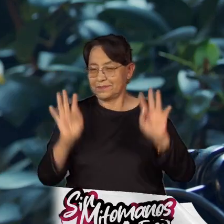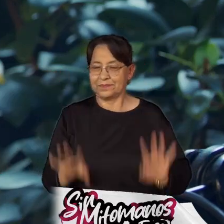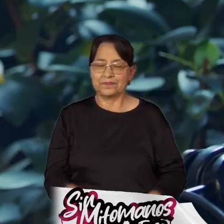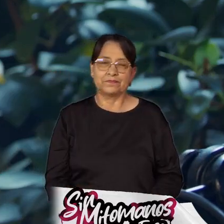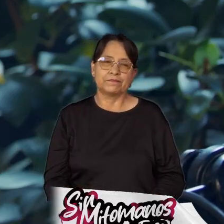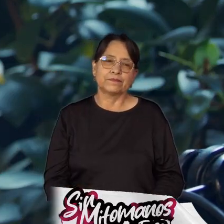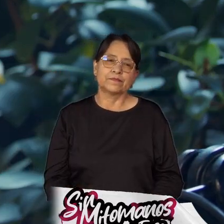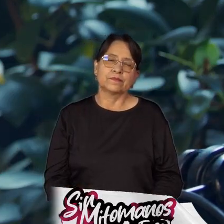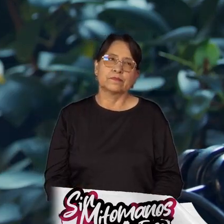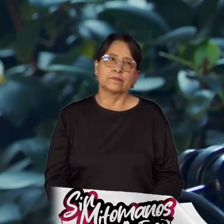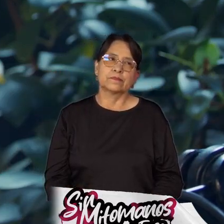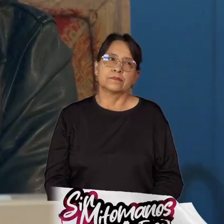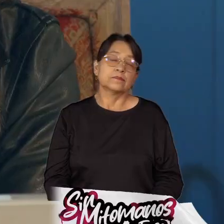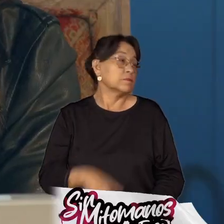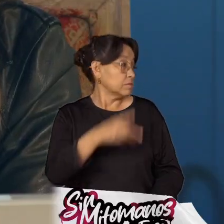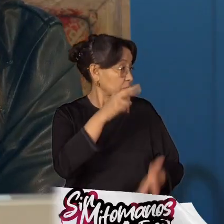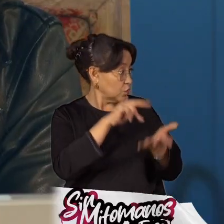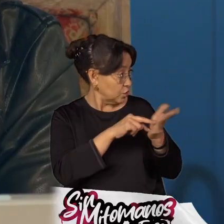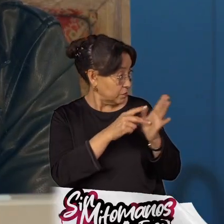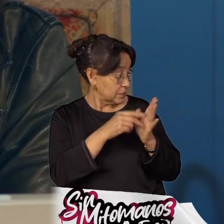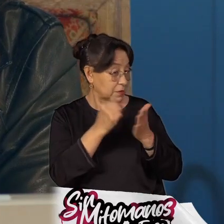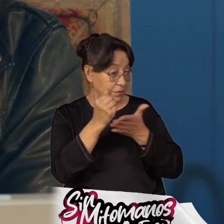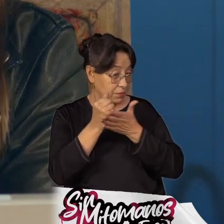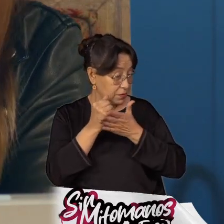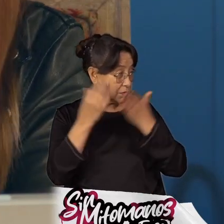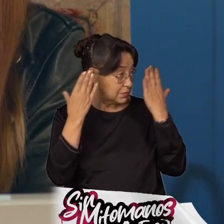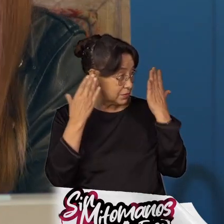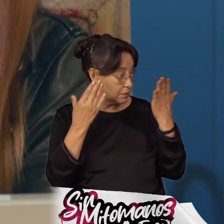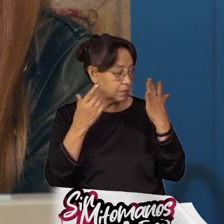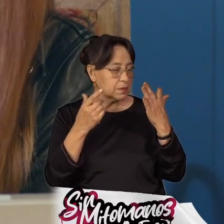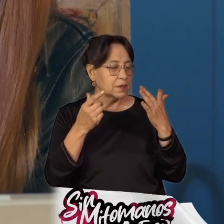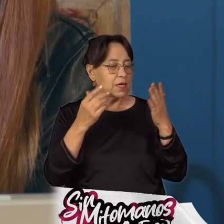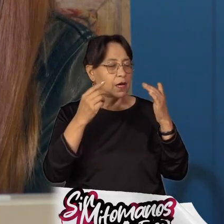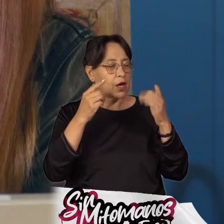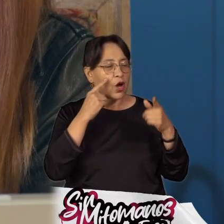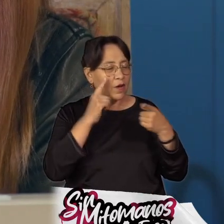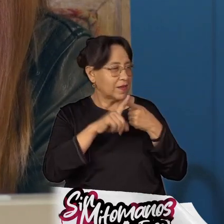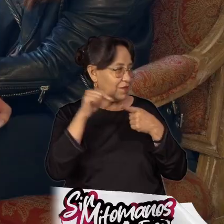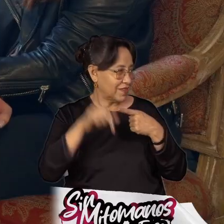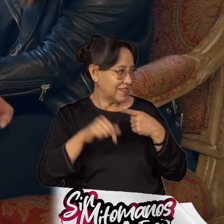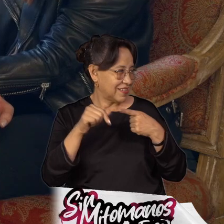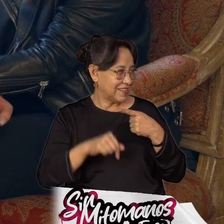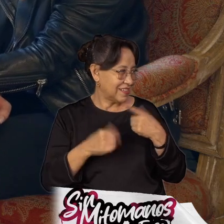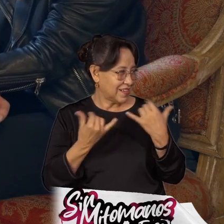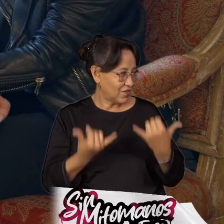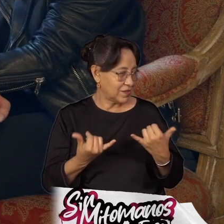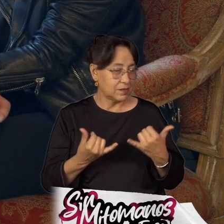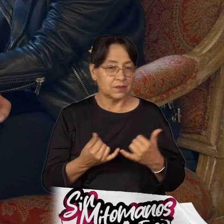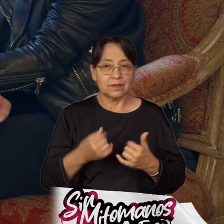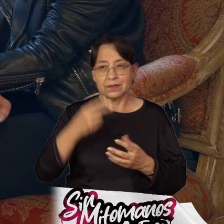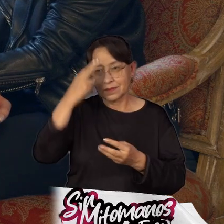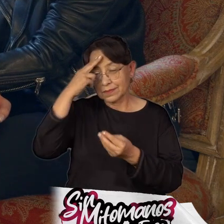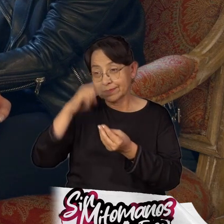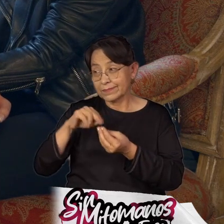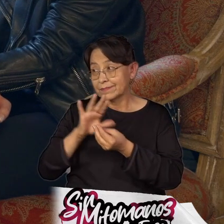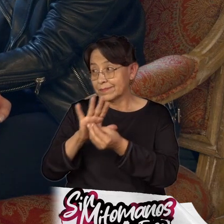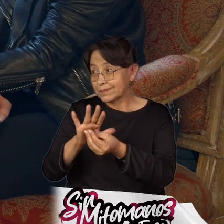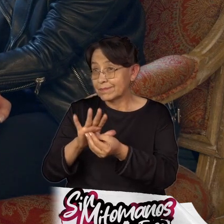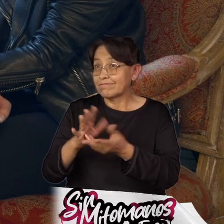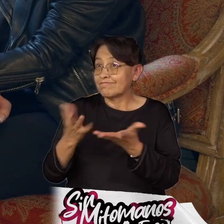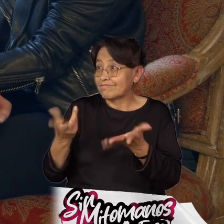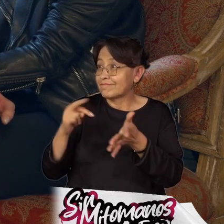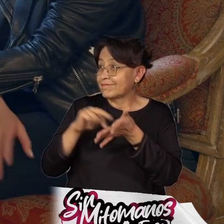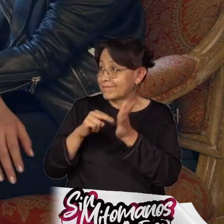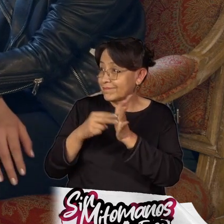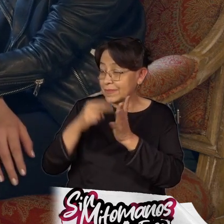dejar. Pues bueno, Pero eso nos ayuda a llegar a nuestro foco del programa. esto es Sin Mitómanos y